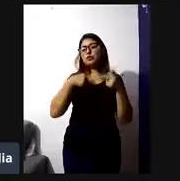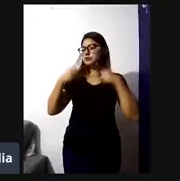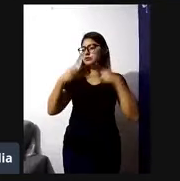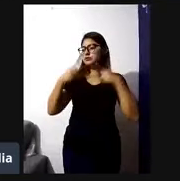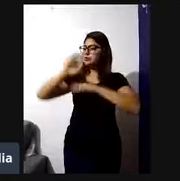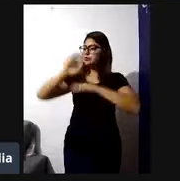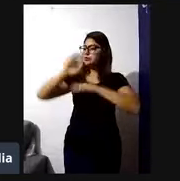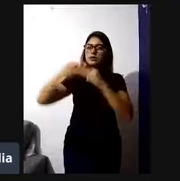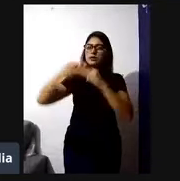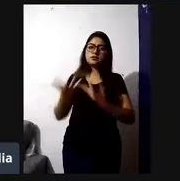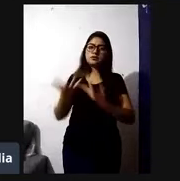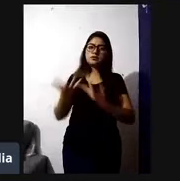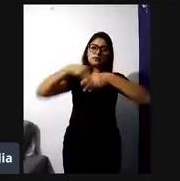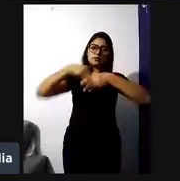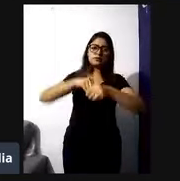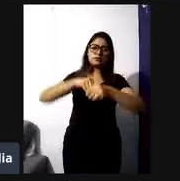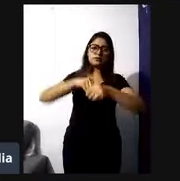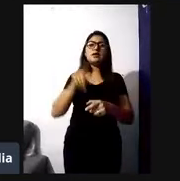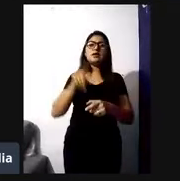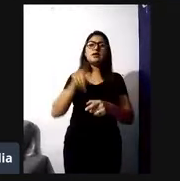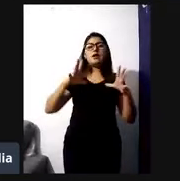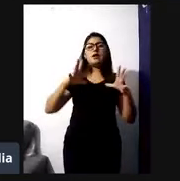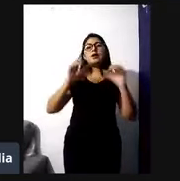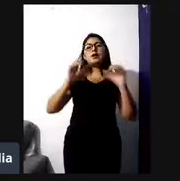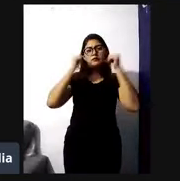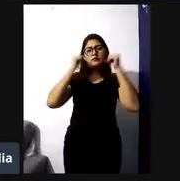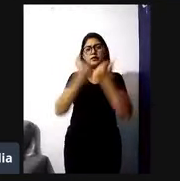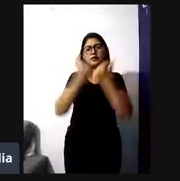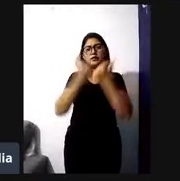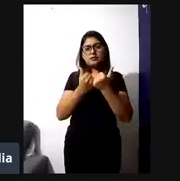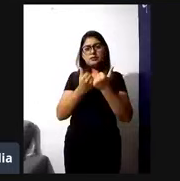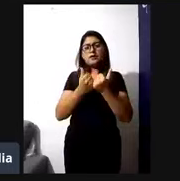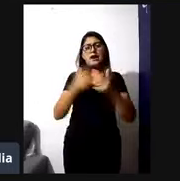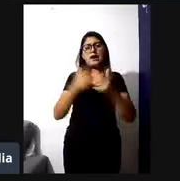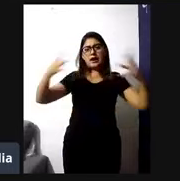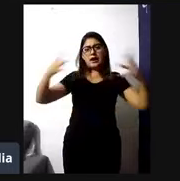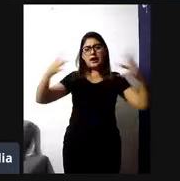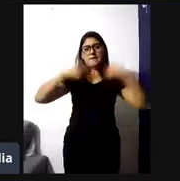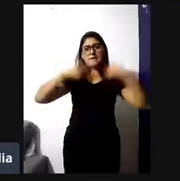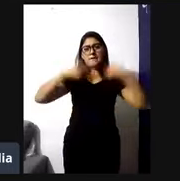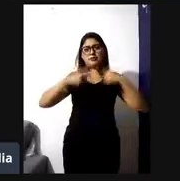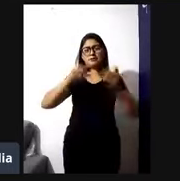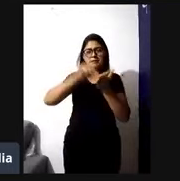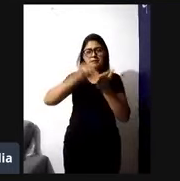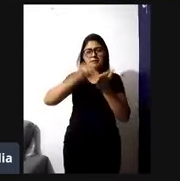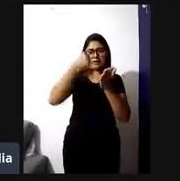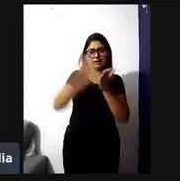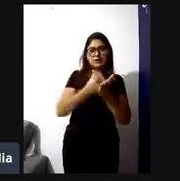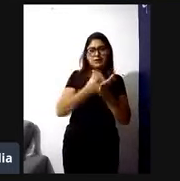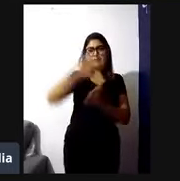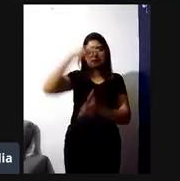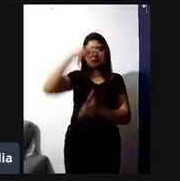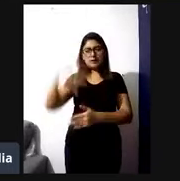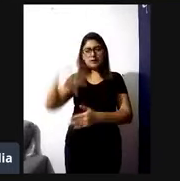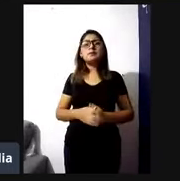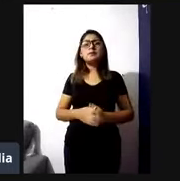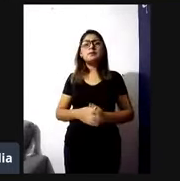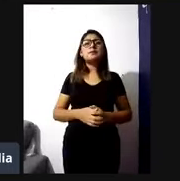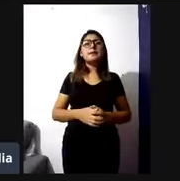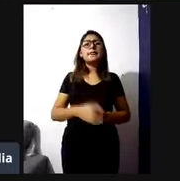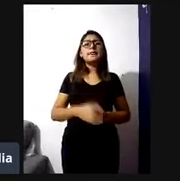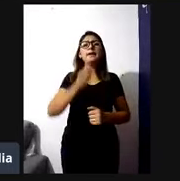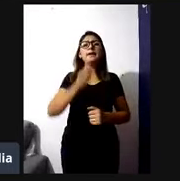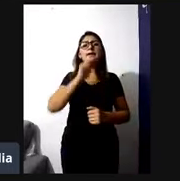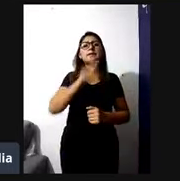Fundación Gran Gente Pequeña en México, es de donde la saludan con mucho cariño. Asimismo,